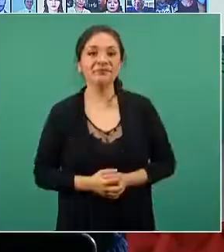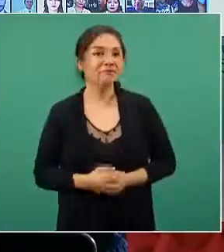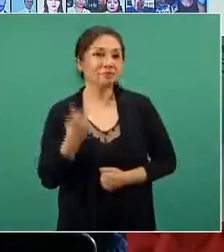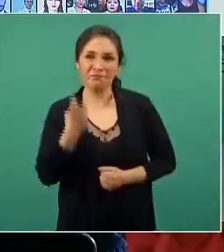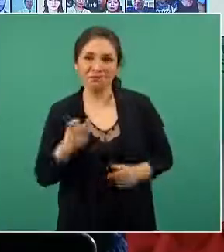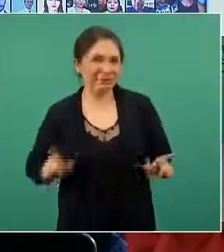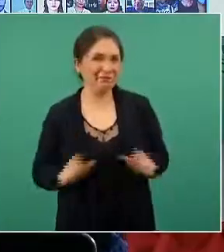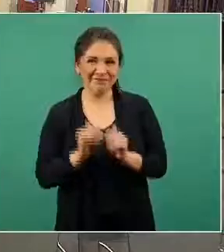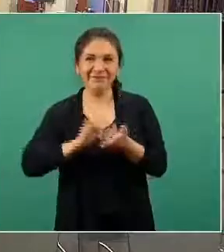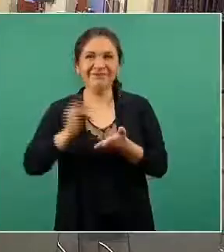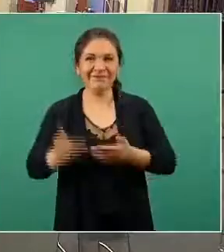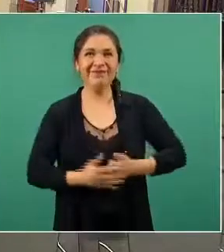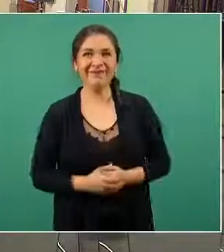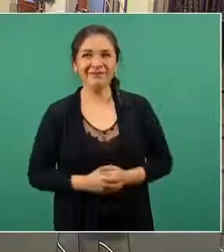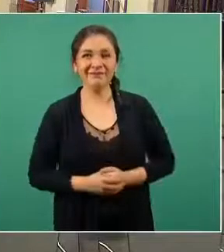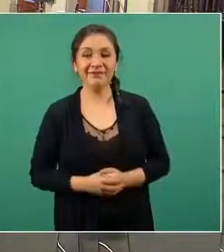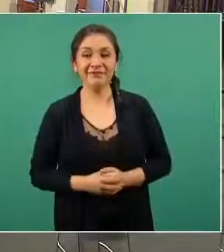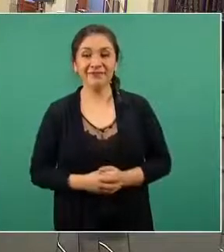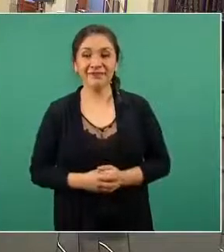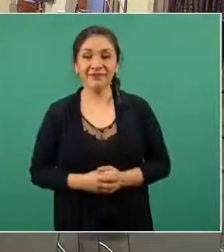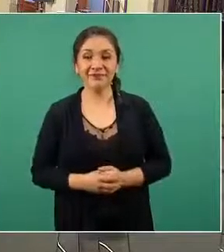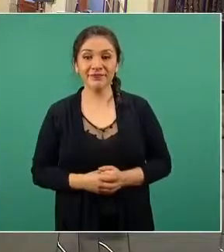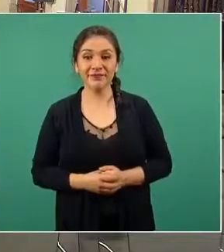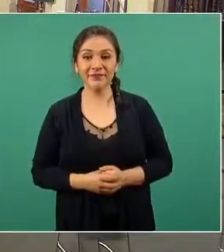Básicamente, muchísimas gracias.